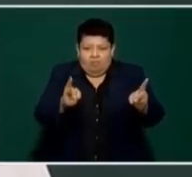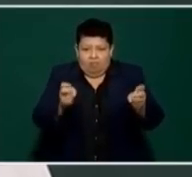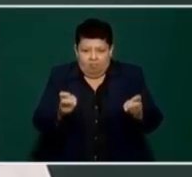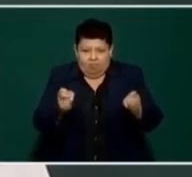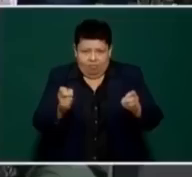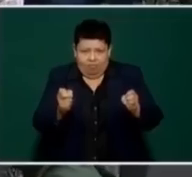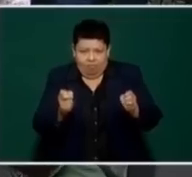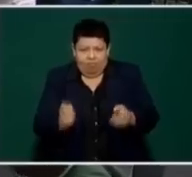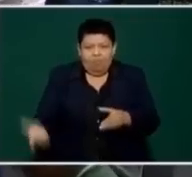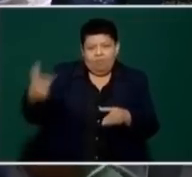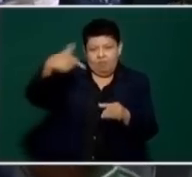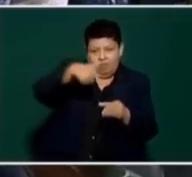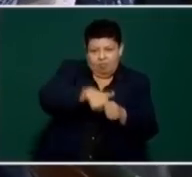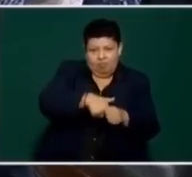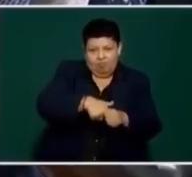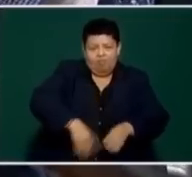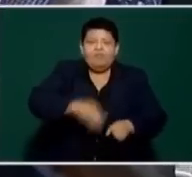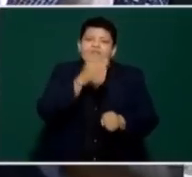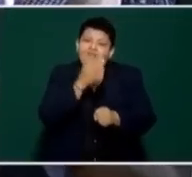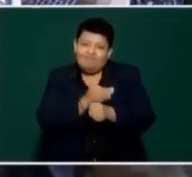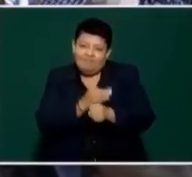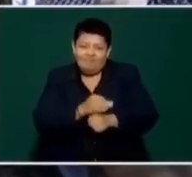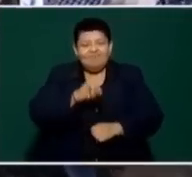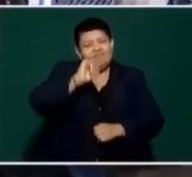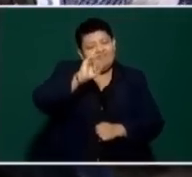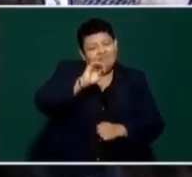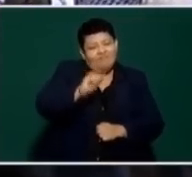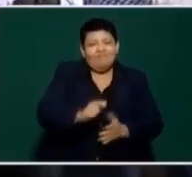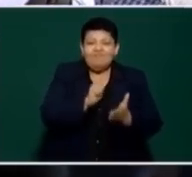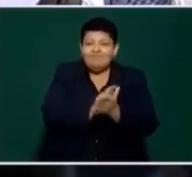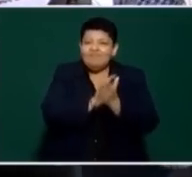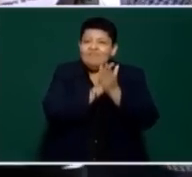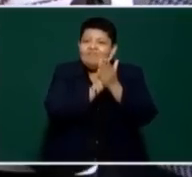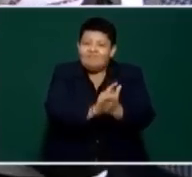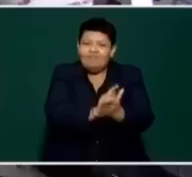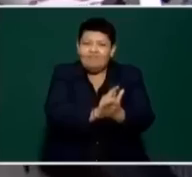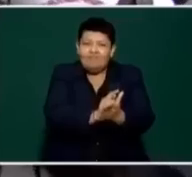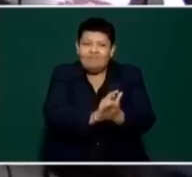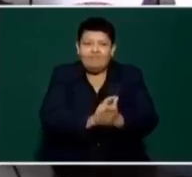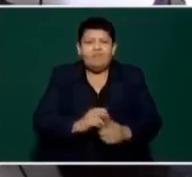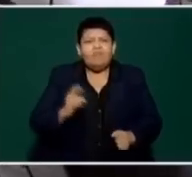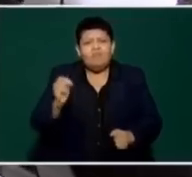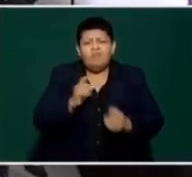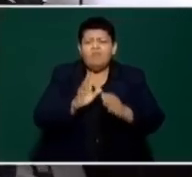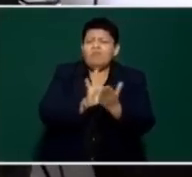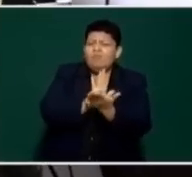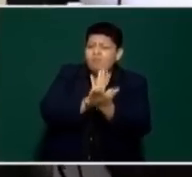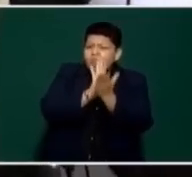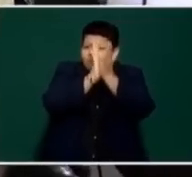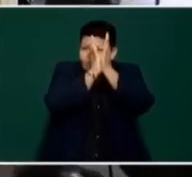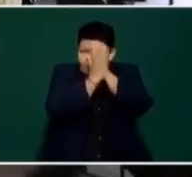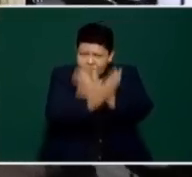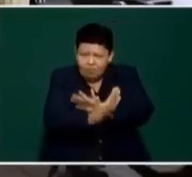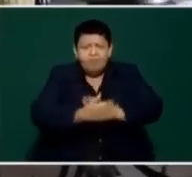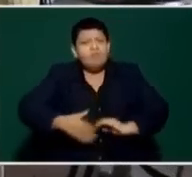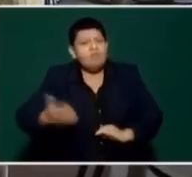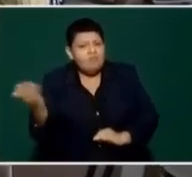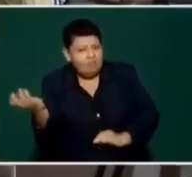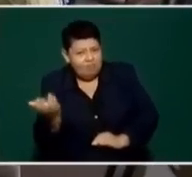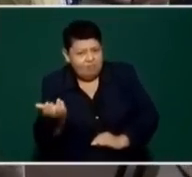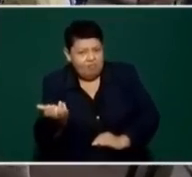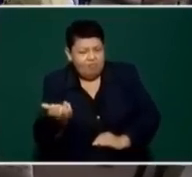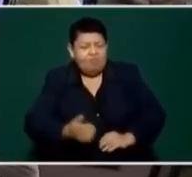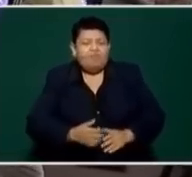combustible. Ahora sí es delito grave. Entonces, son los ajustes que hemos estado